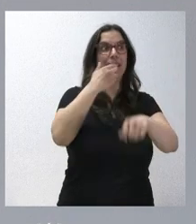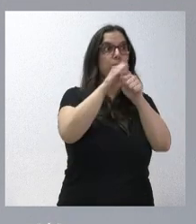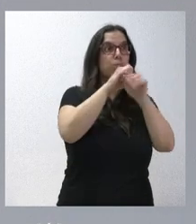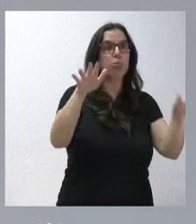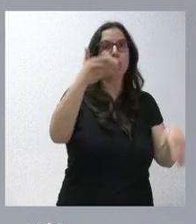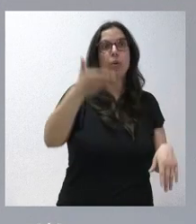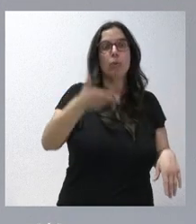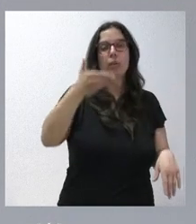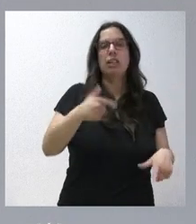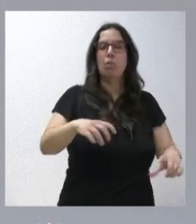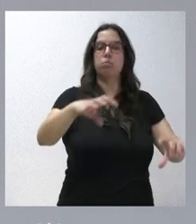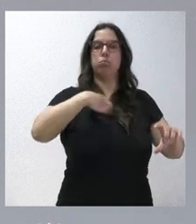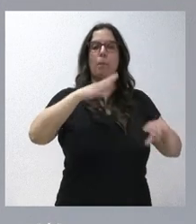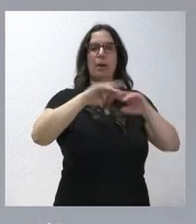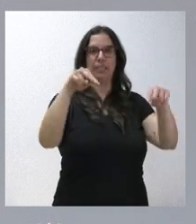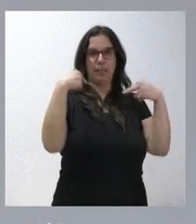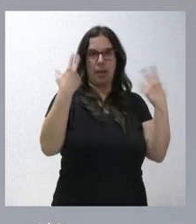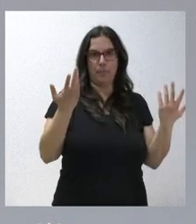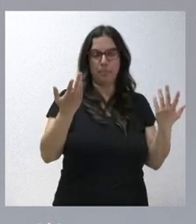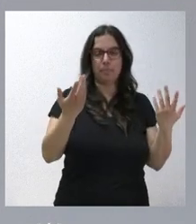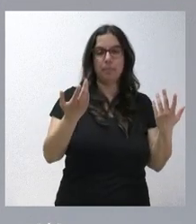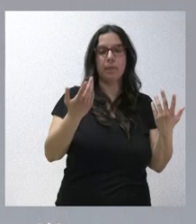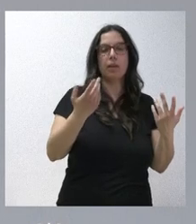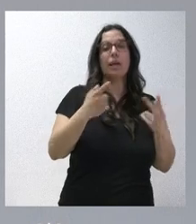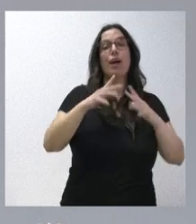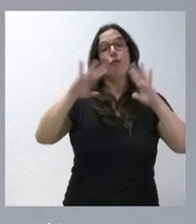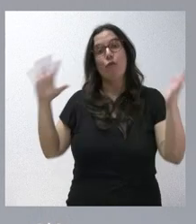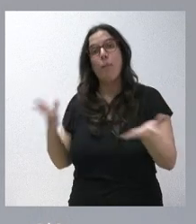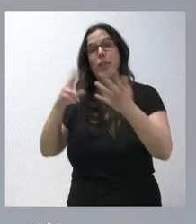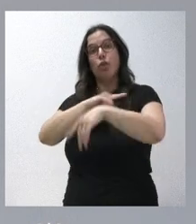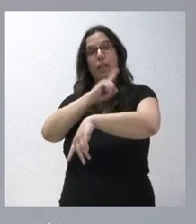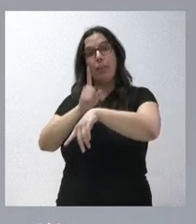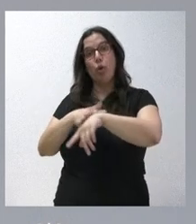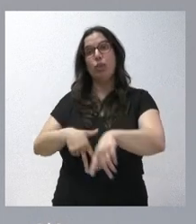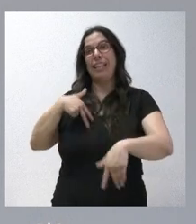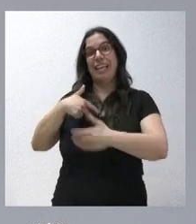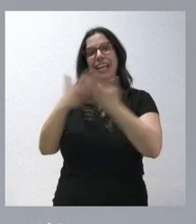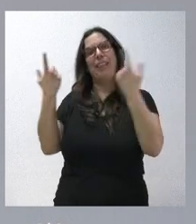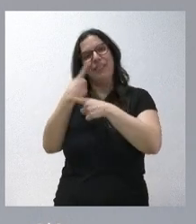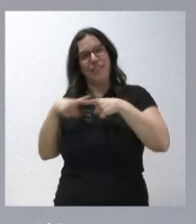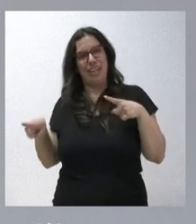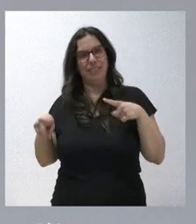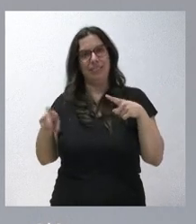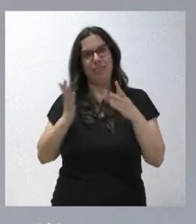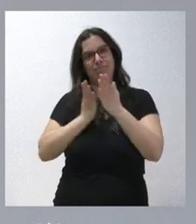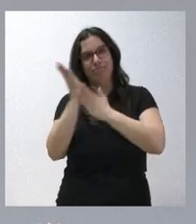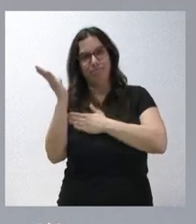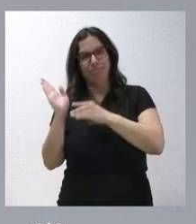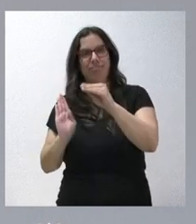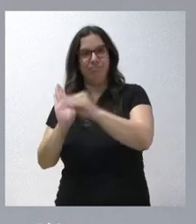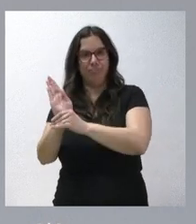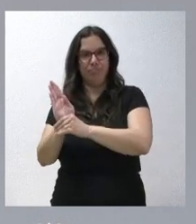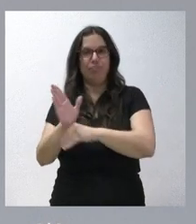importancia e otra cosa es el fomento del deporte en general eh que pueda realizarse en